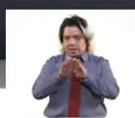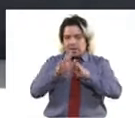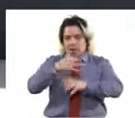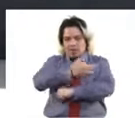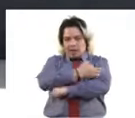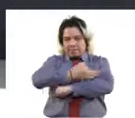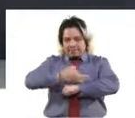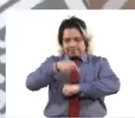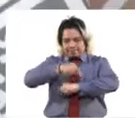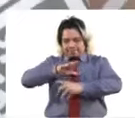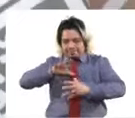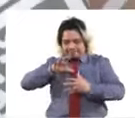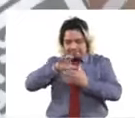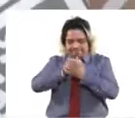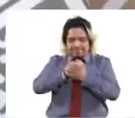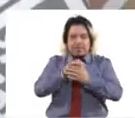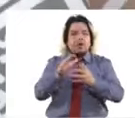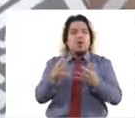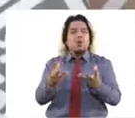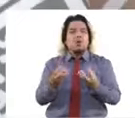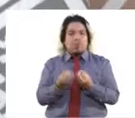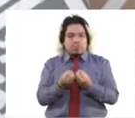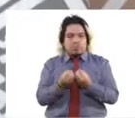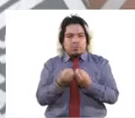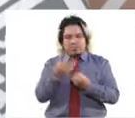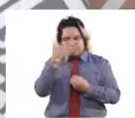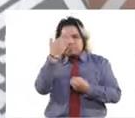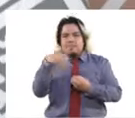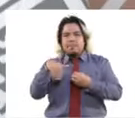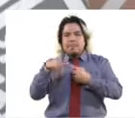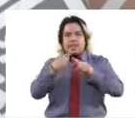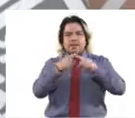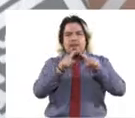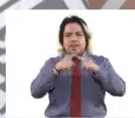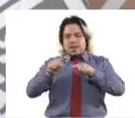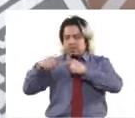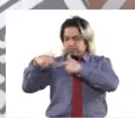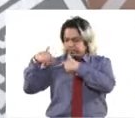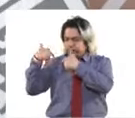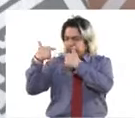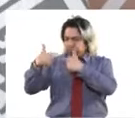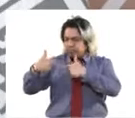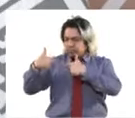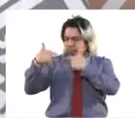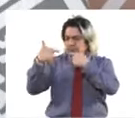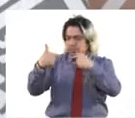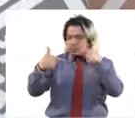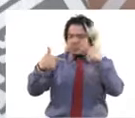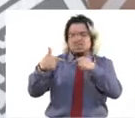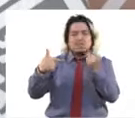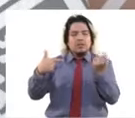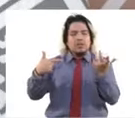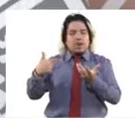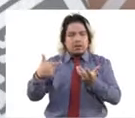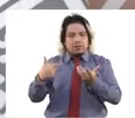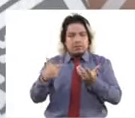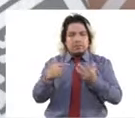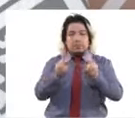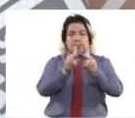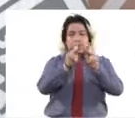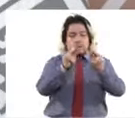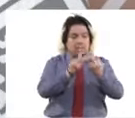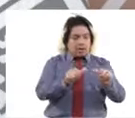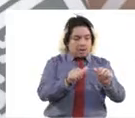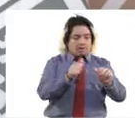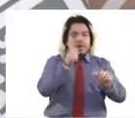familia. Estas generaciones refrendarán la promesa de mantener la paz,